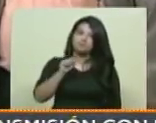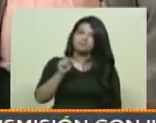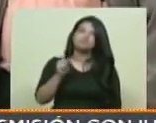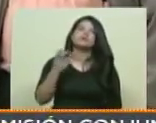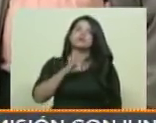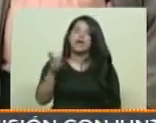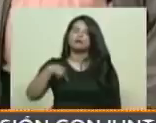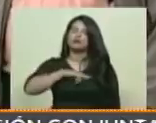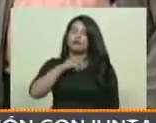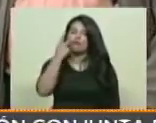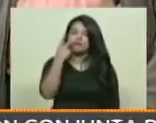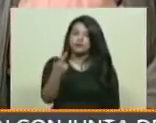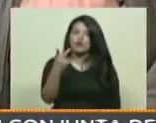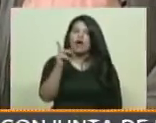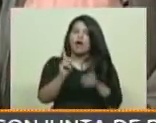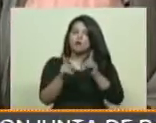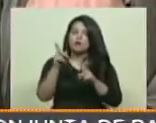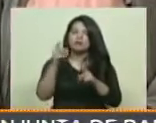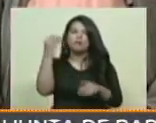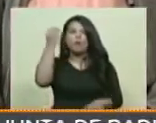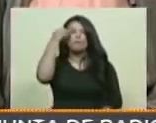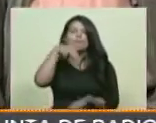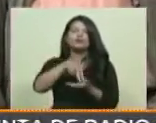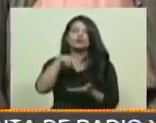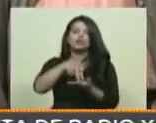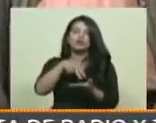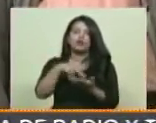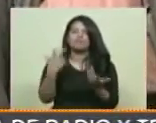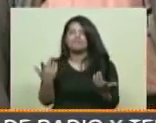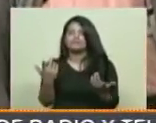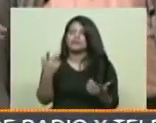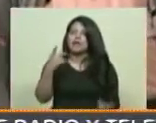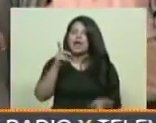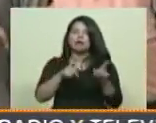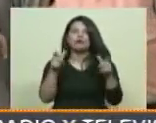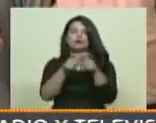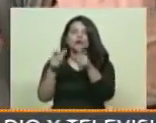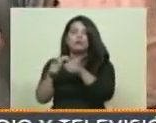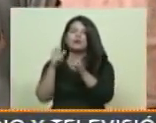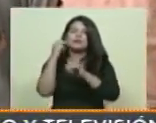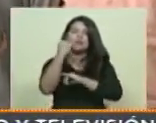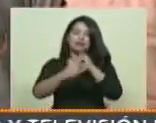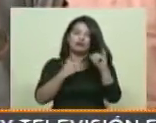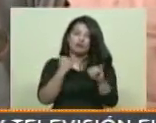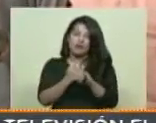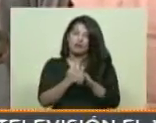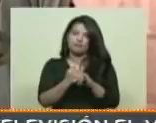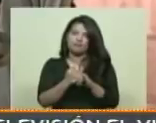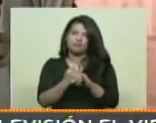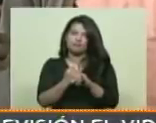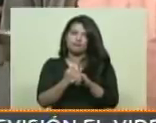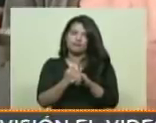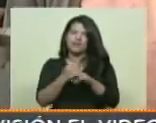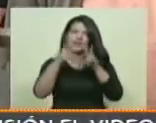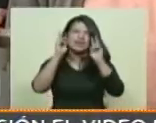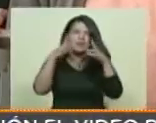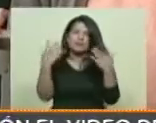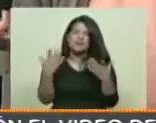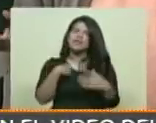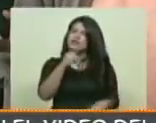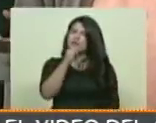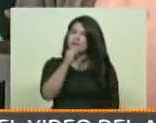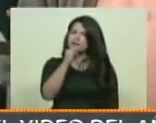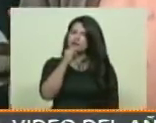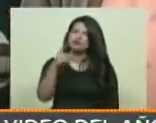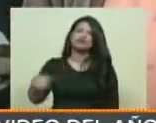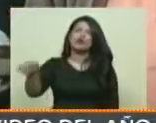hemos visto algunas posiciones minoritarias a nivel internacional sobre, y esto es una información